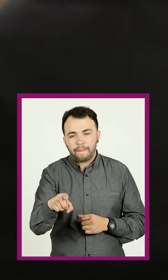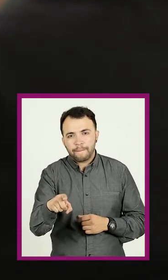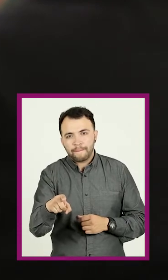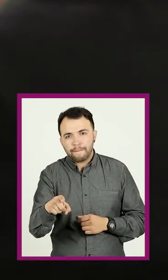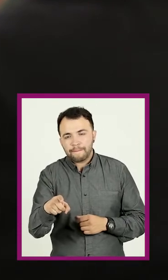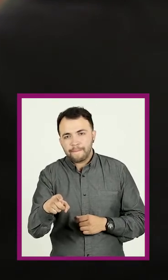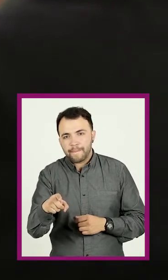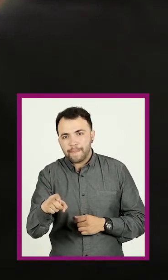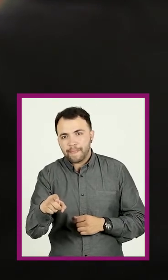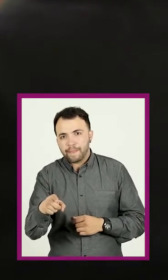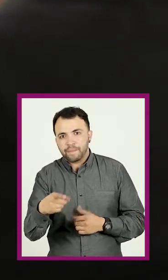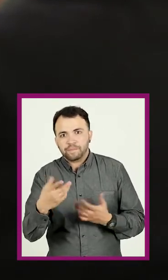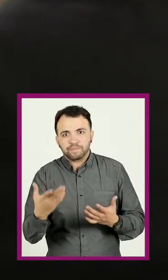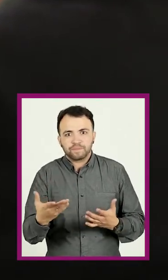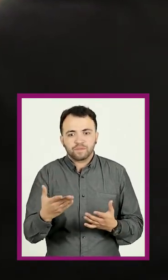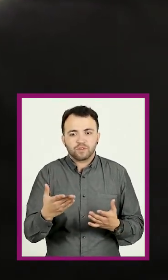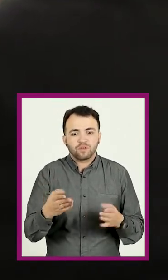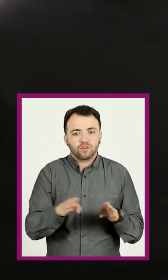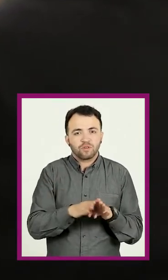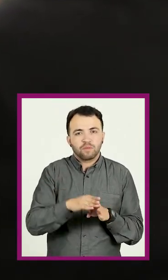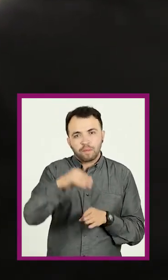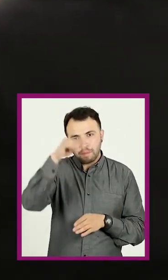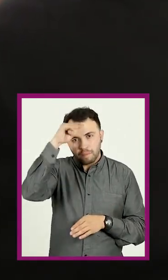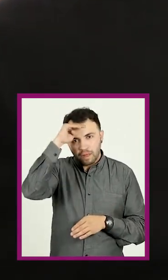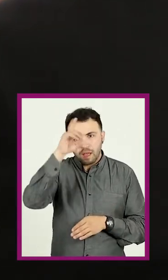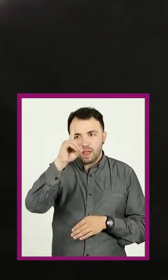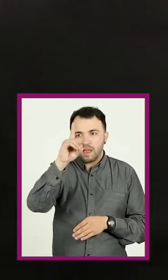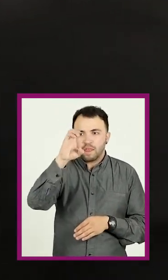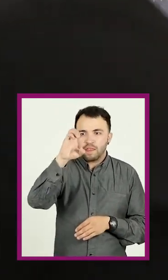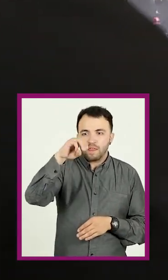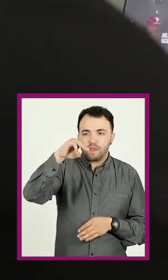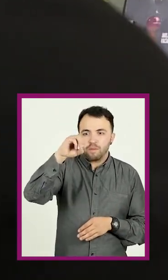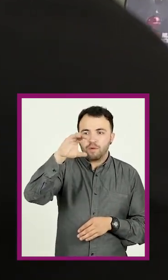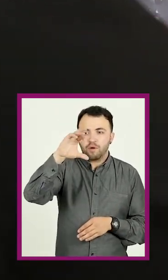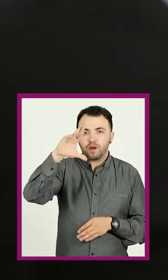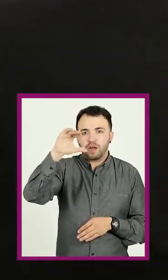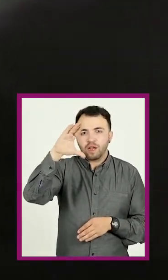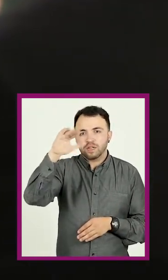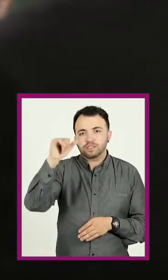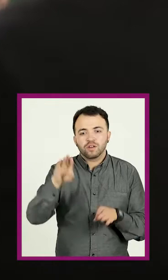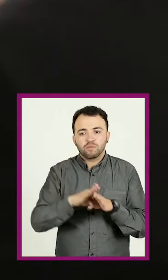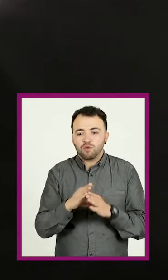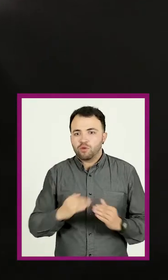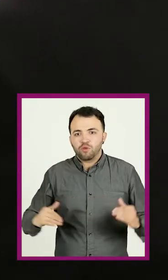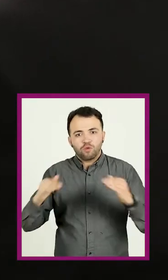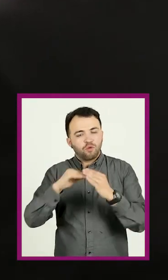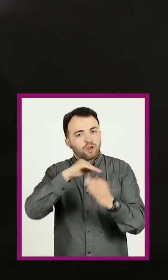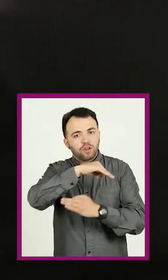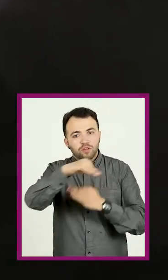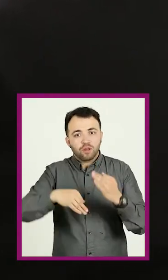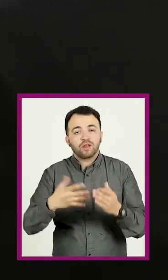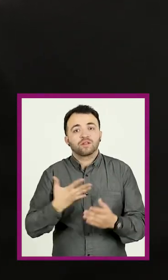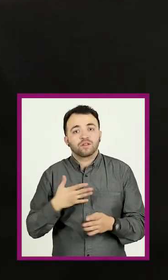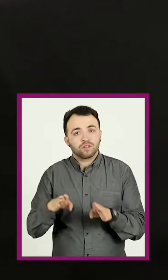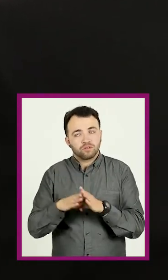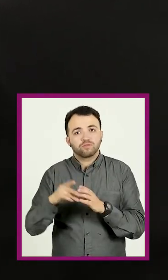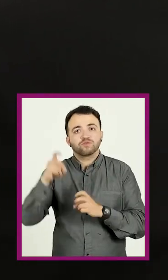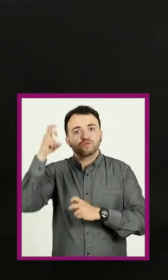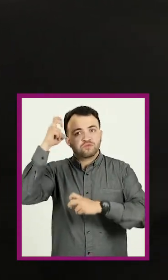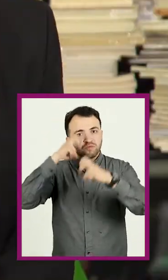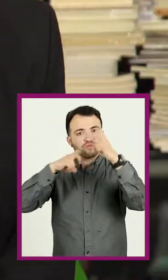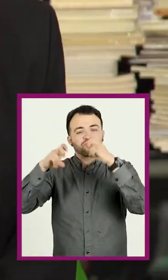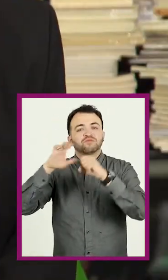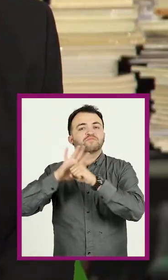que sueños opresores, porque también hay sueños opresores. Claro, por supuesto. Como hay sueños liberadores, también hay sueños opresores.